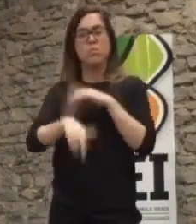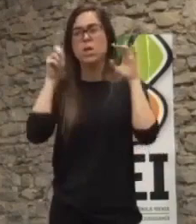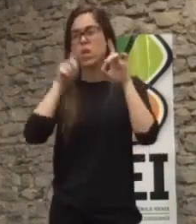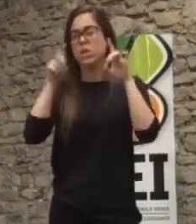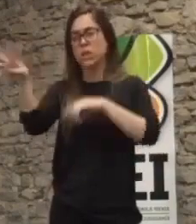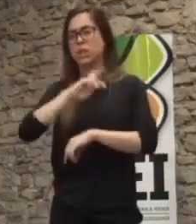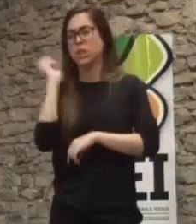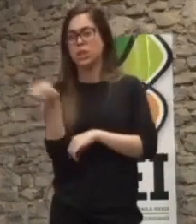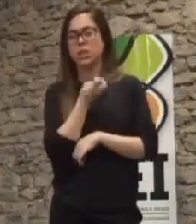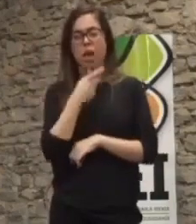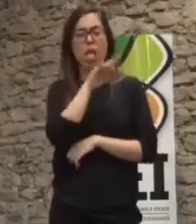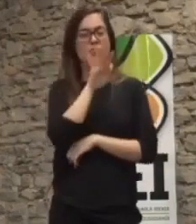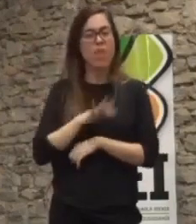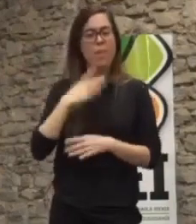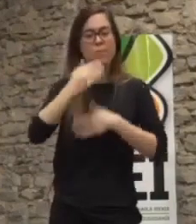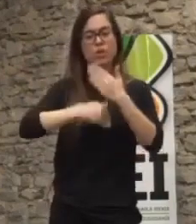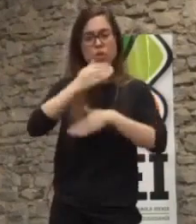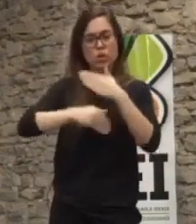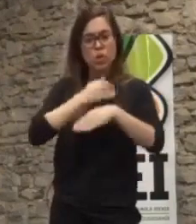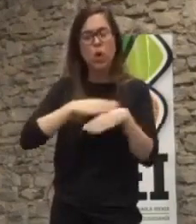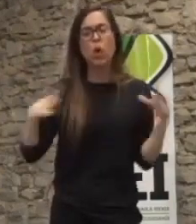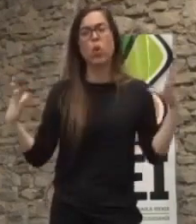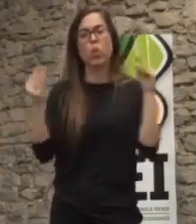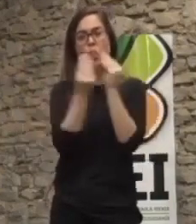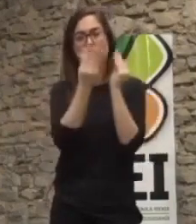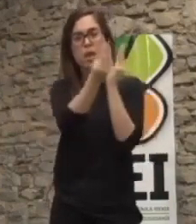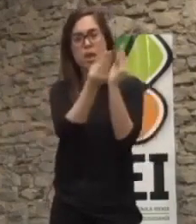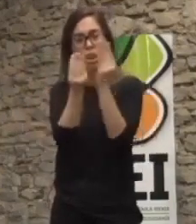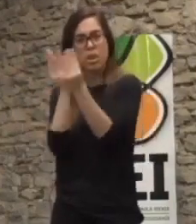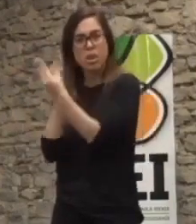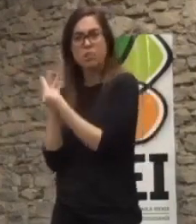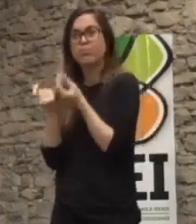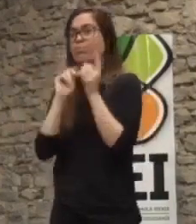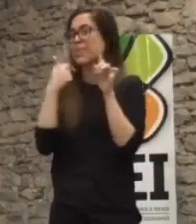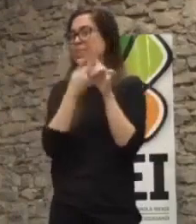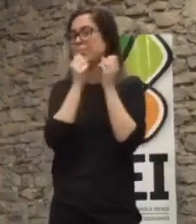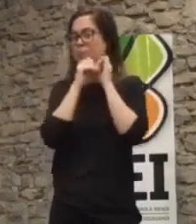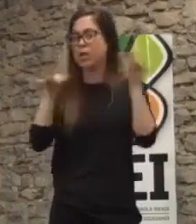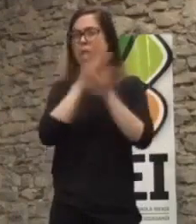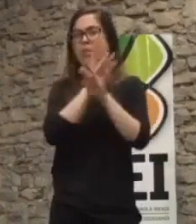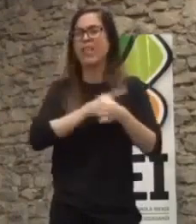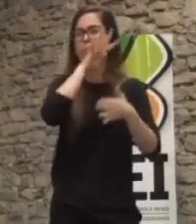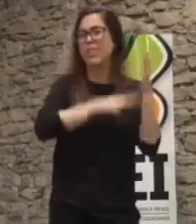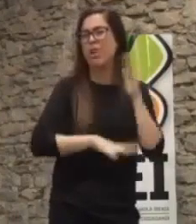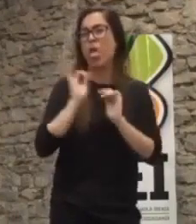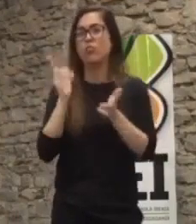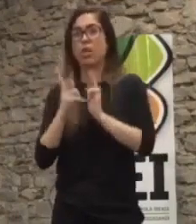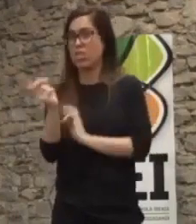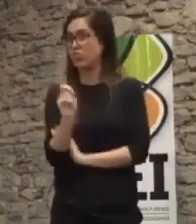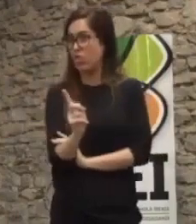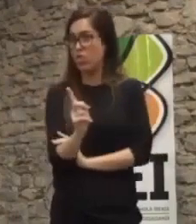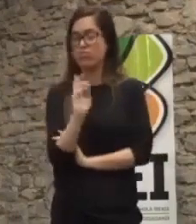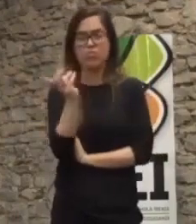desarrolladas en un proceso de consolidación y de expansión han trascendido no solo en Barcelona y Euskadi, sino